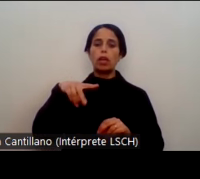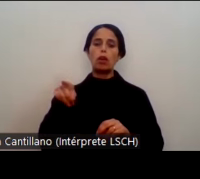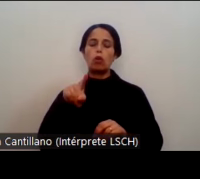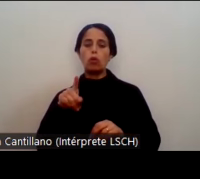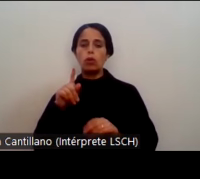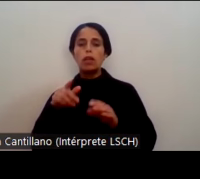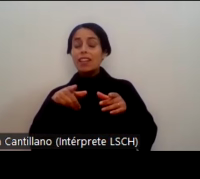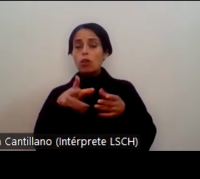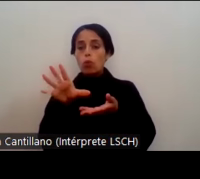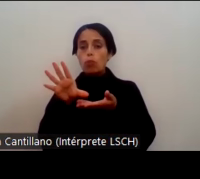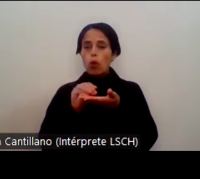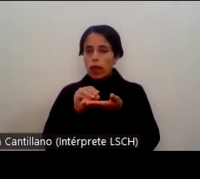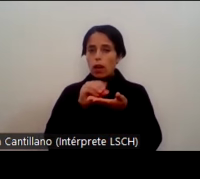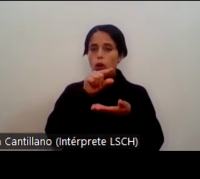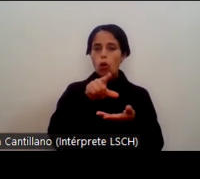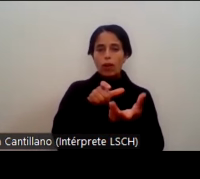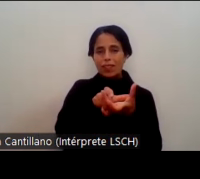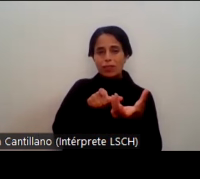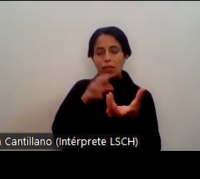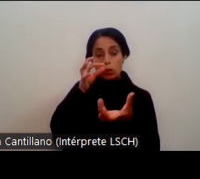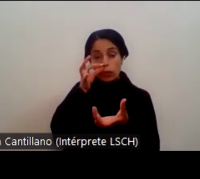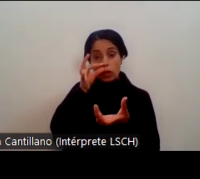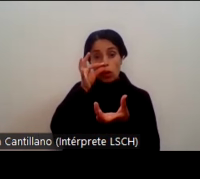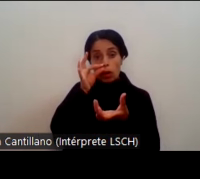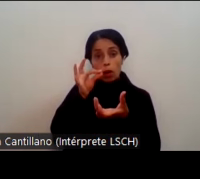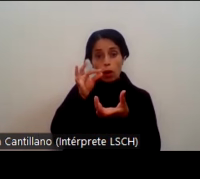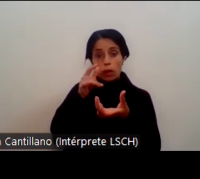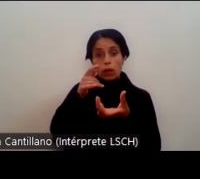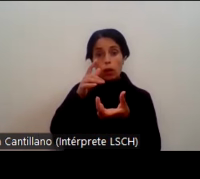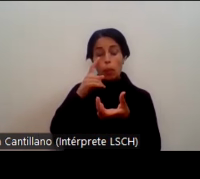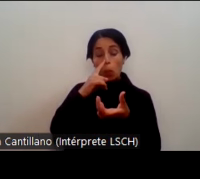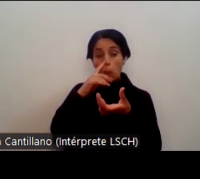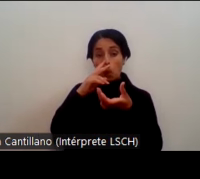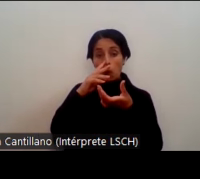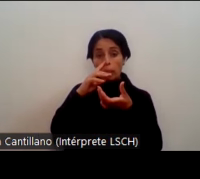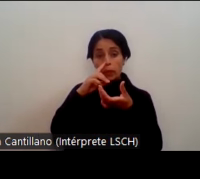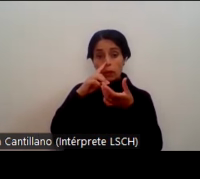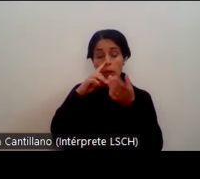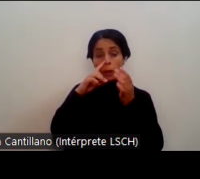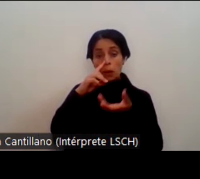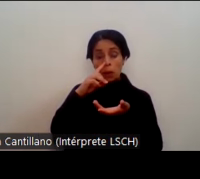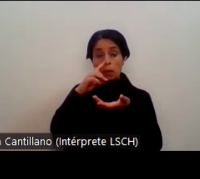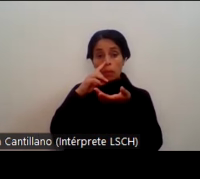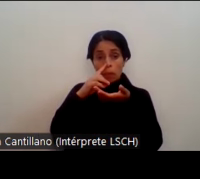una recreación, como el tubito para inhalar el polvo, vamos a ver un poquito más adelante qué